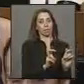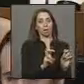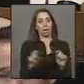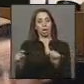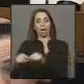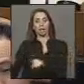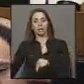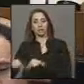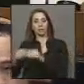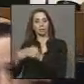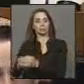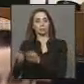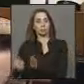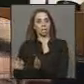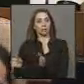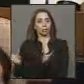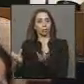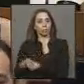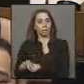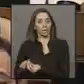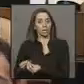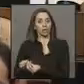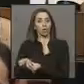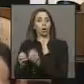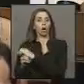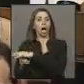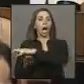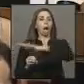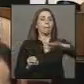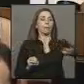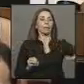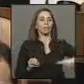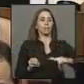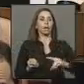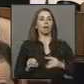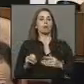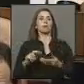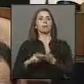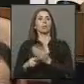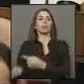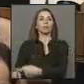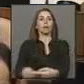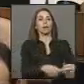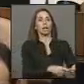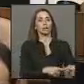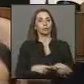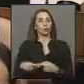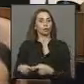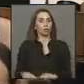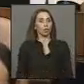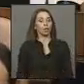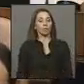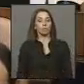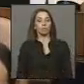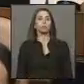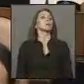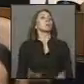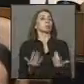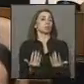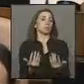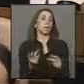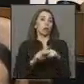muy limitado y reducido, se amplifica para afectar al conjunto de la sociedad. De ahí que sea necesario tomar